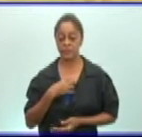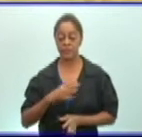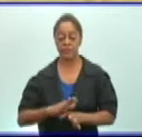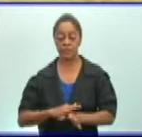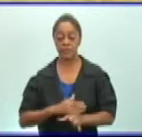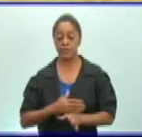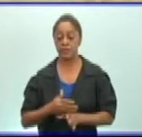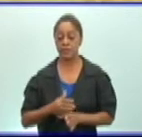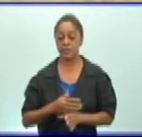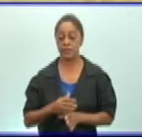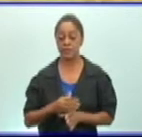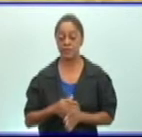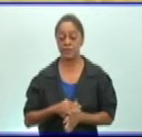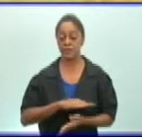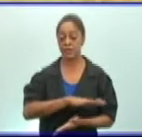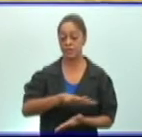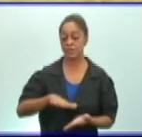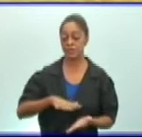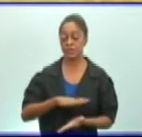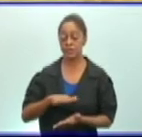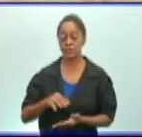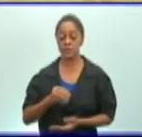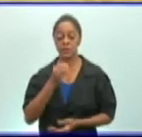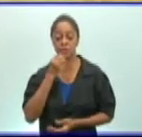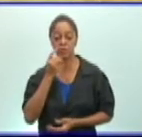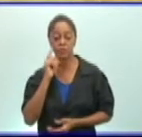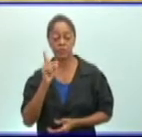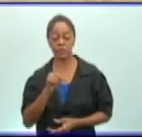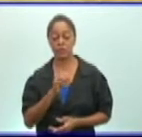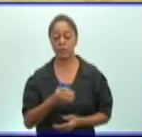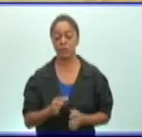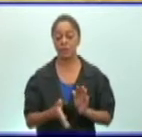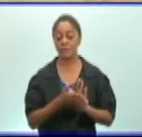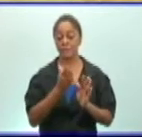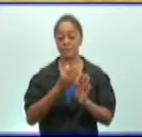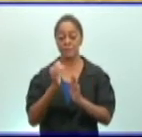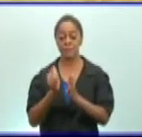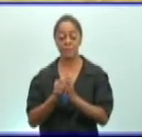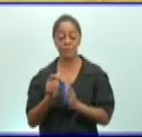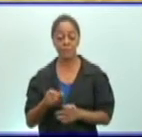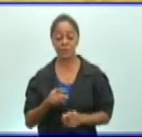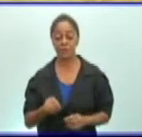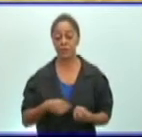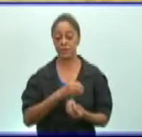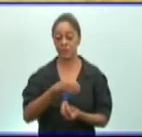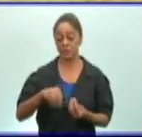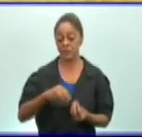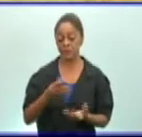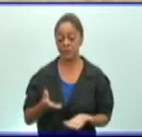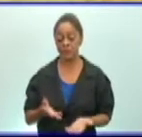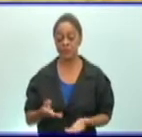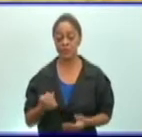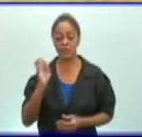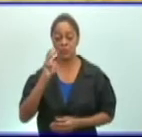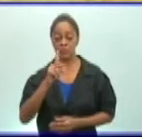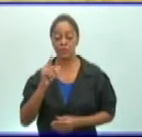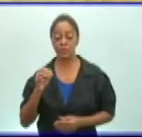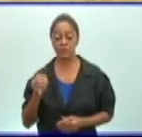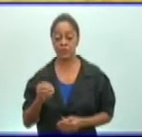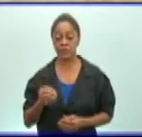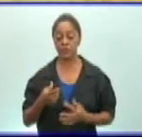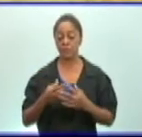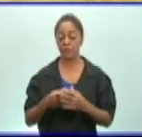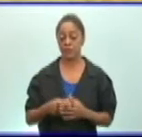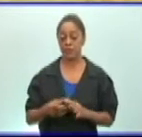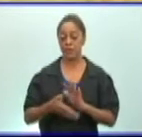diferentes zonas donde podemos encontrar canteras de mármol que fue utilizado por los griegos para